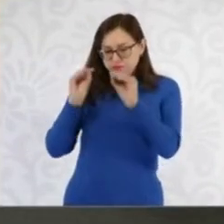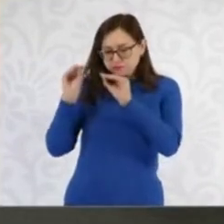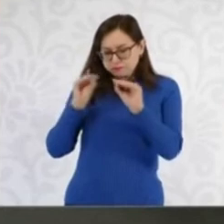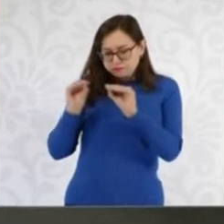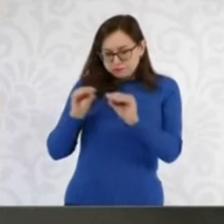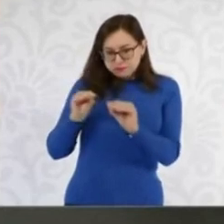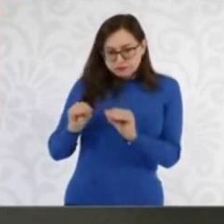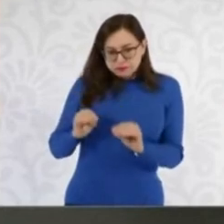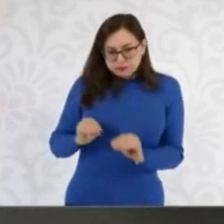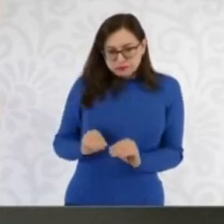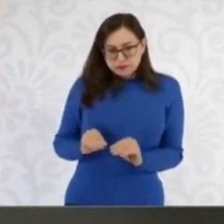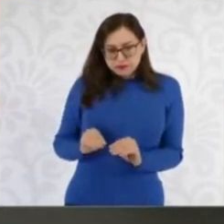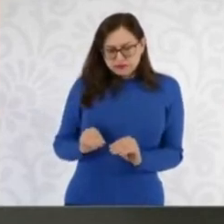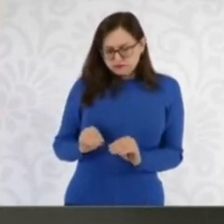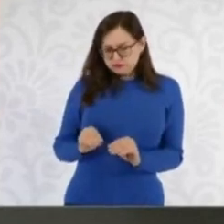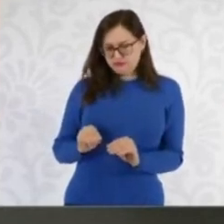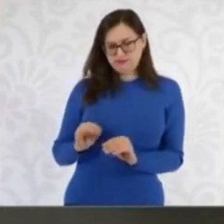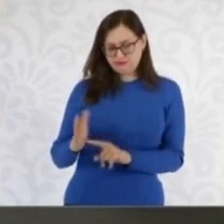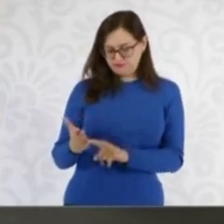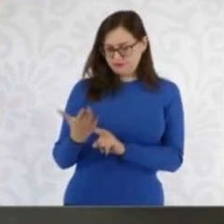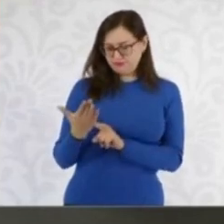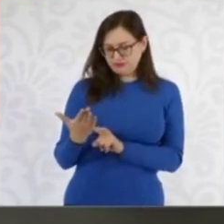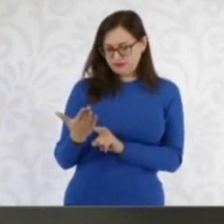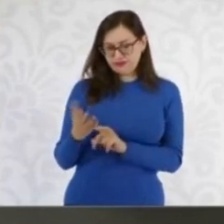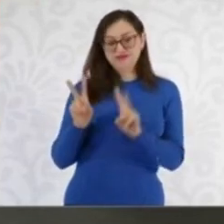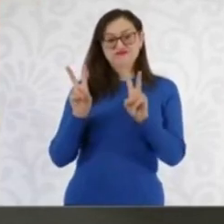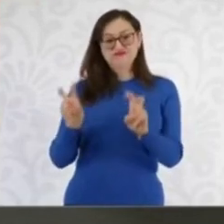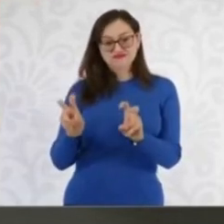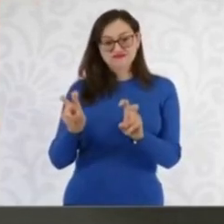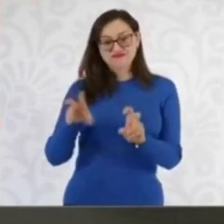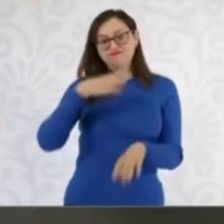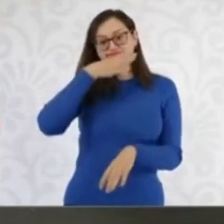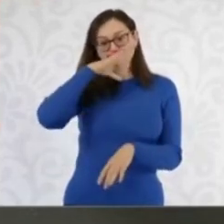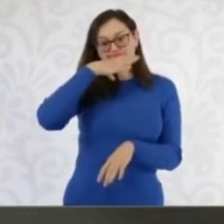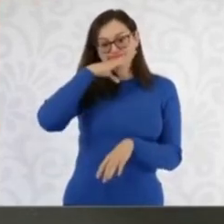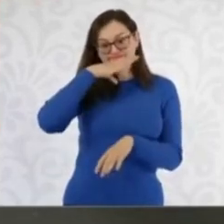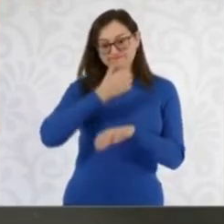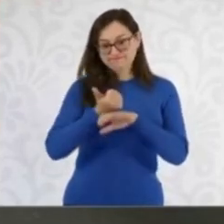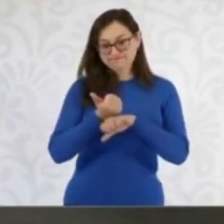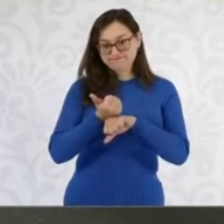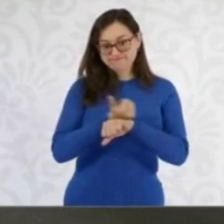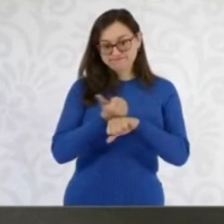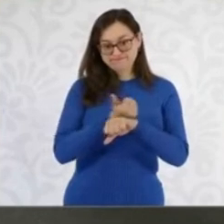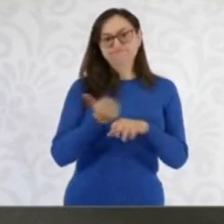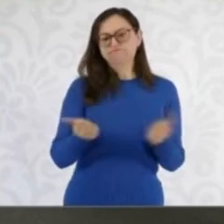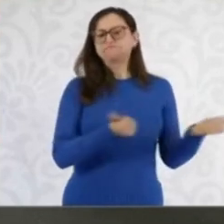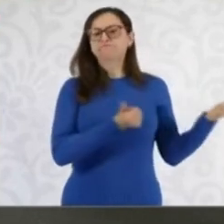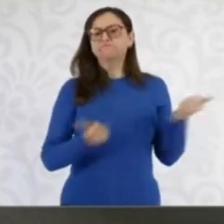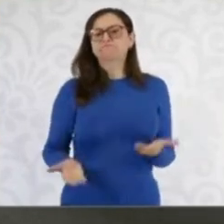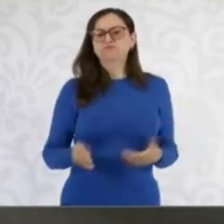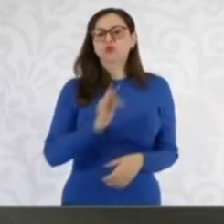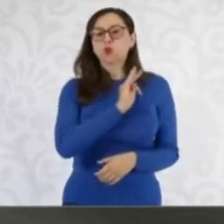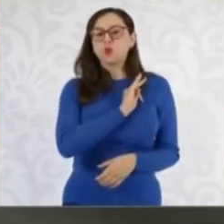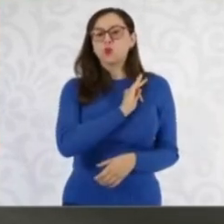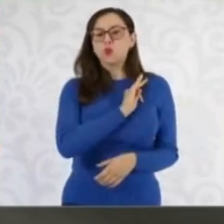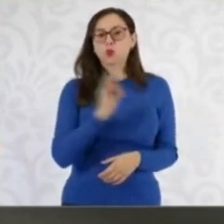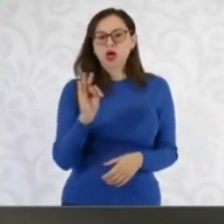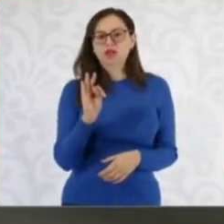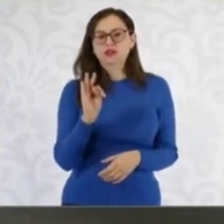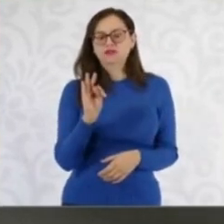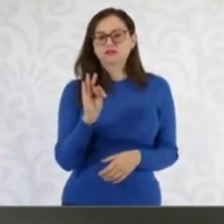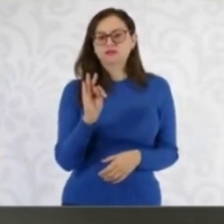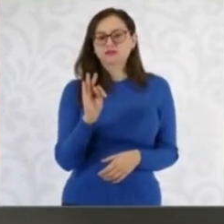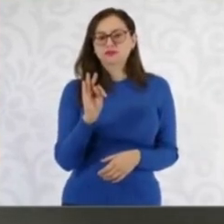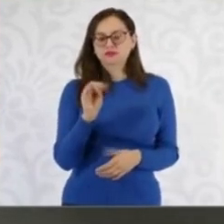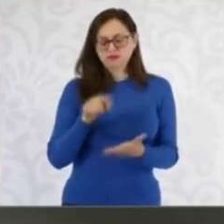redacción relacionada con la importación de maíz amarillo, en donde puso que solamente se podría importar maíz quebrado, creo que se